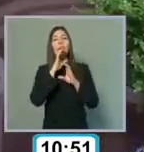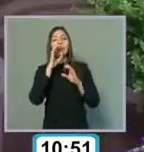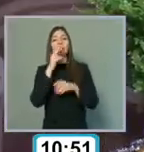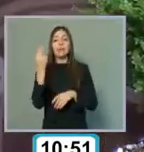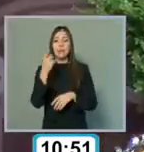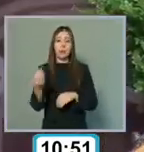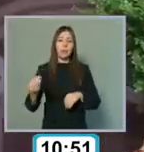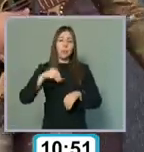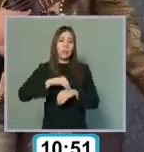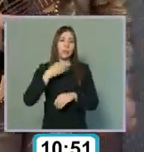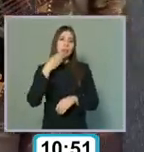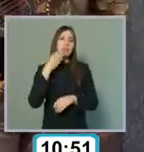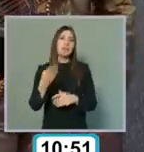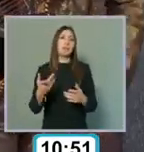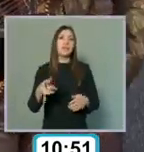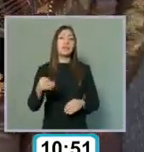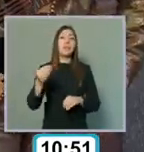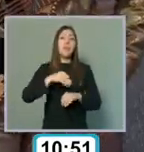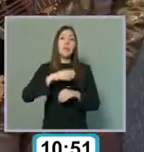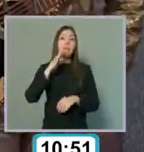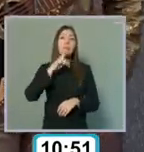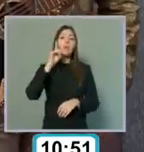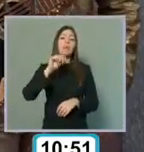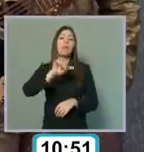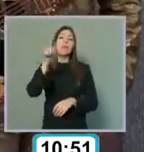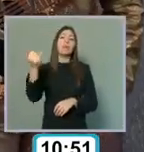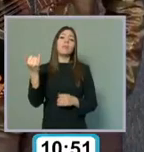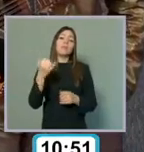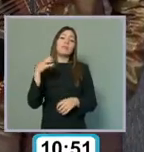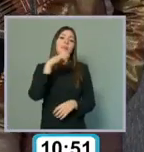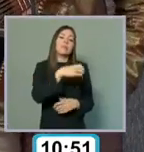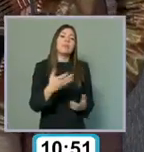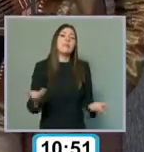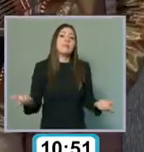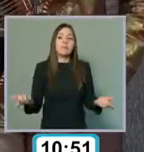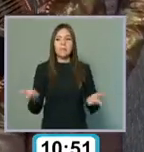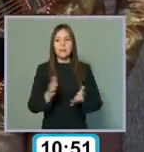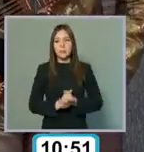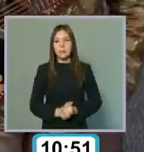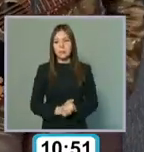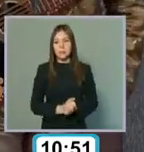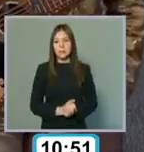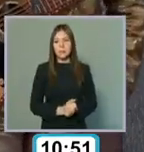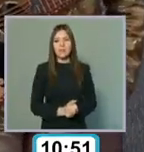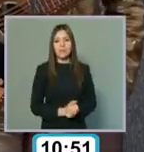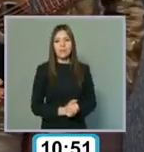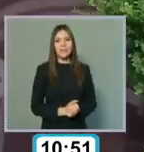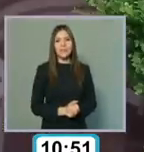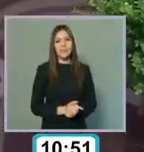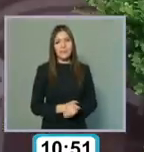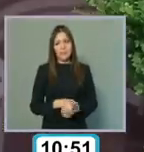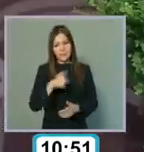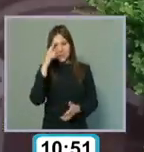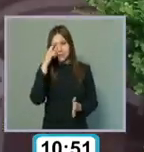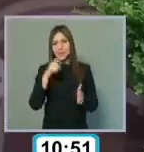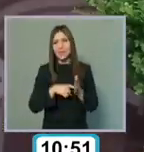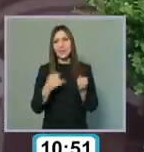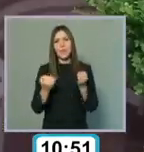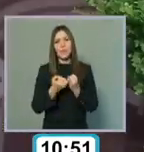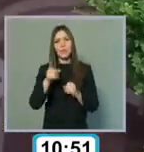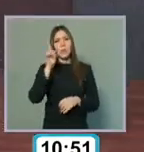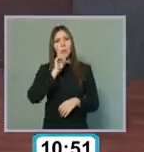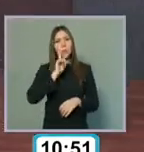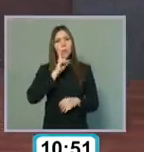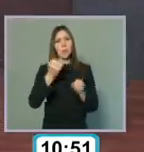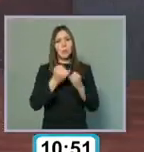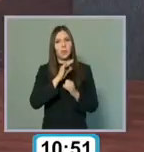dicho, hombre, caramba. No se porta bien, pues ¿cómo? Pues como también la mujer, pues, se reaviva, pues. Pero yo creo que también a las mujeres también se la pueden cantar a